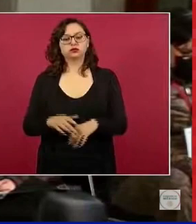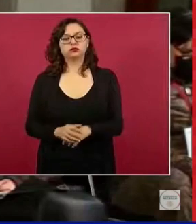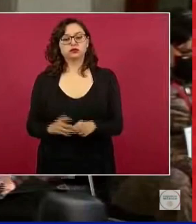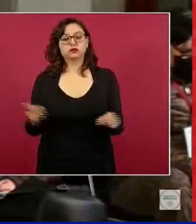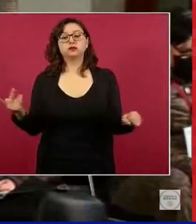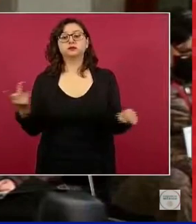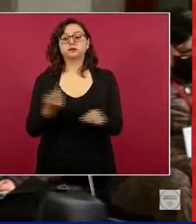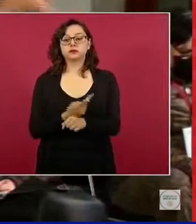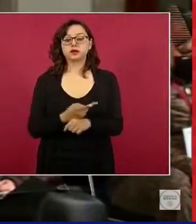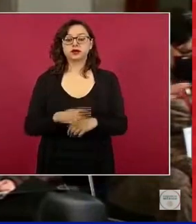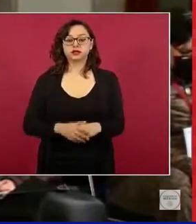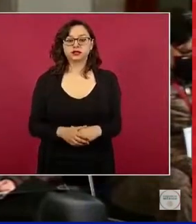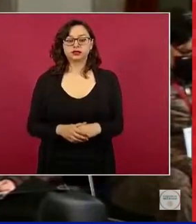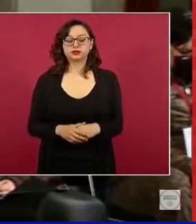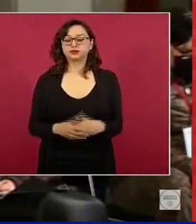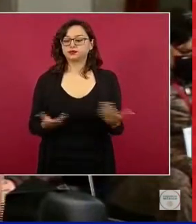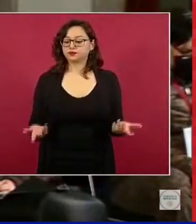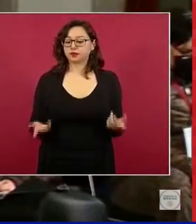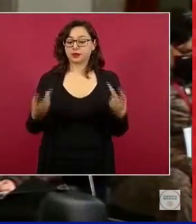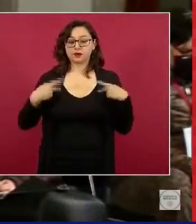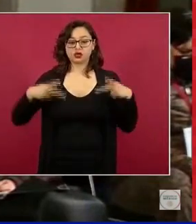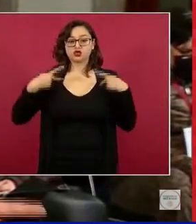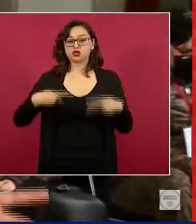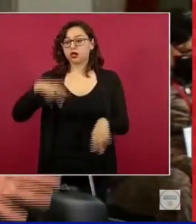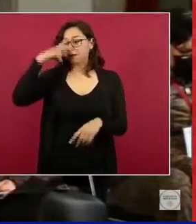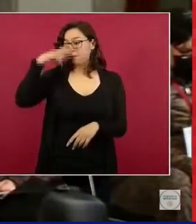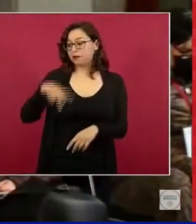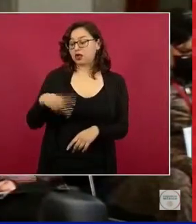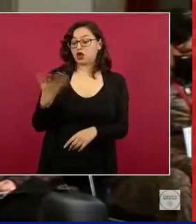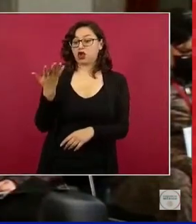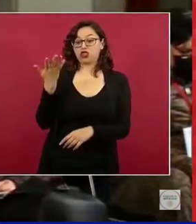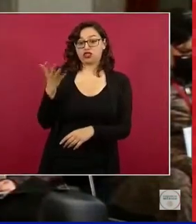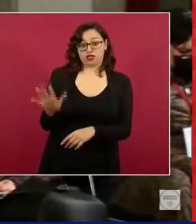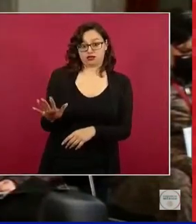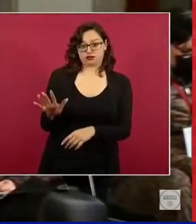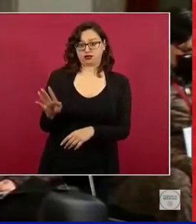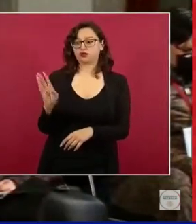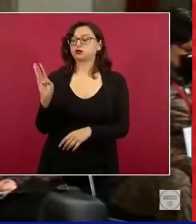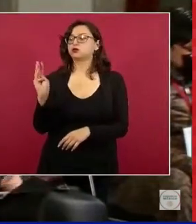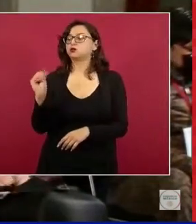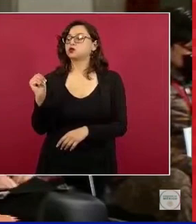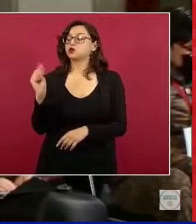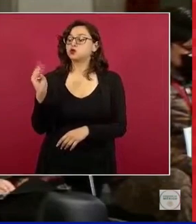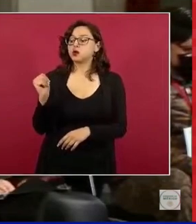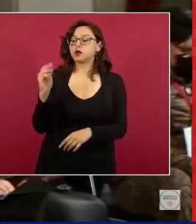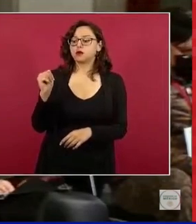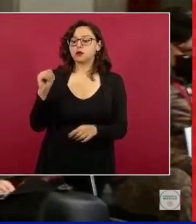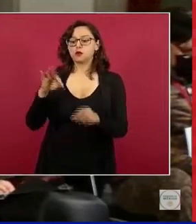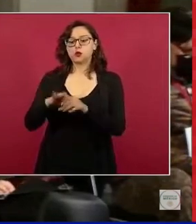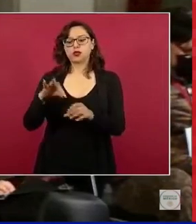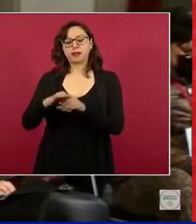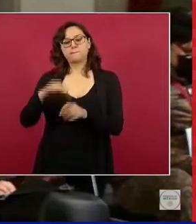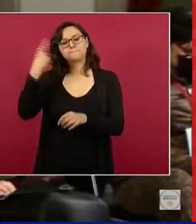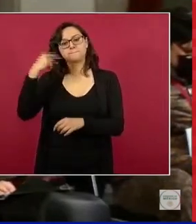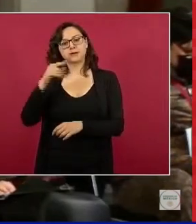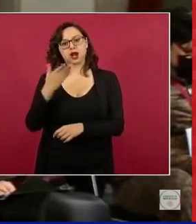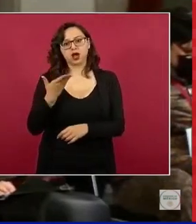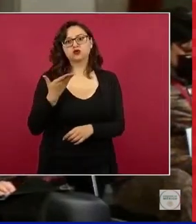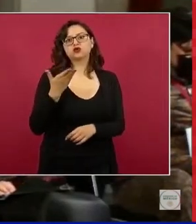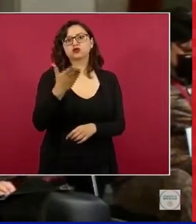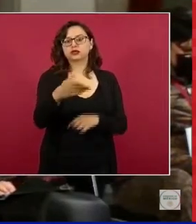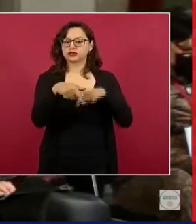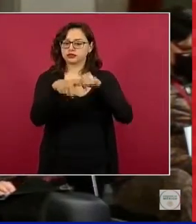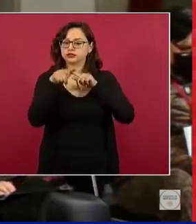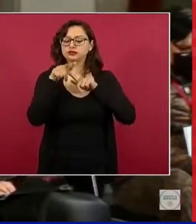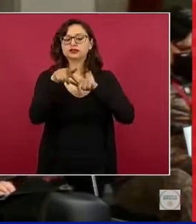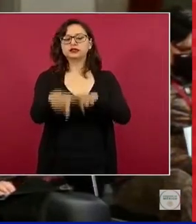10 mexicanos en este ejercicio democrático votaron para ratificar que continúe usted como presidente de la República.